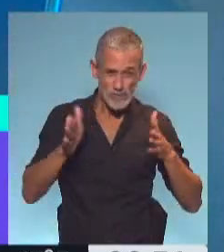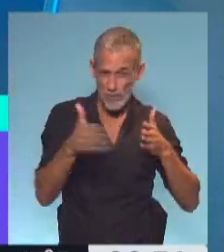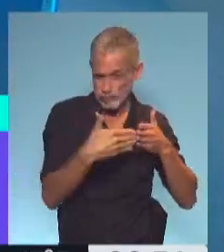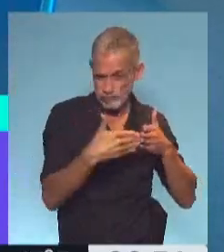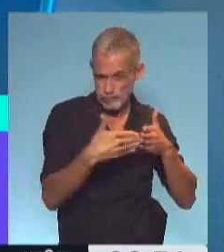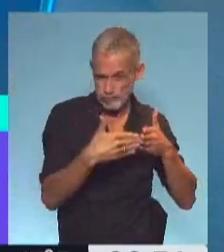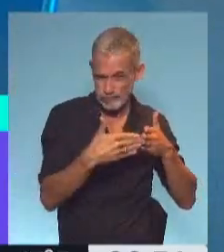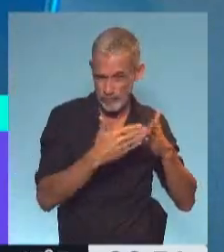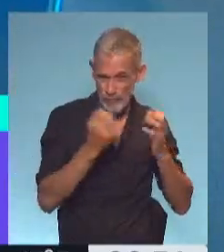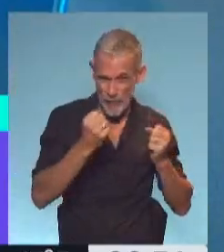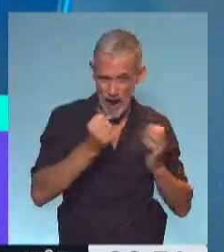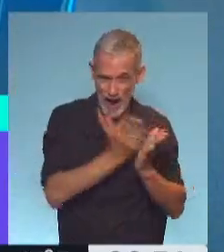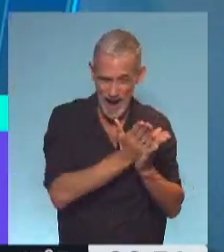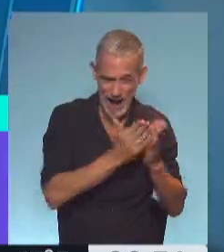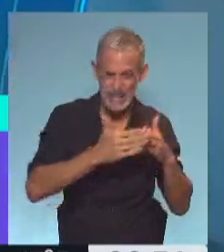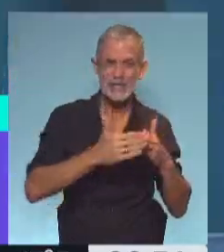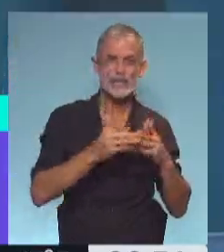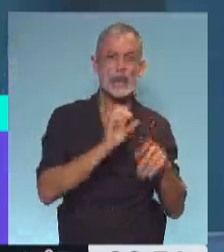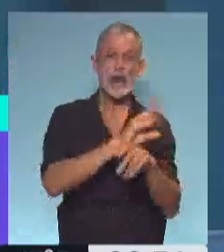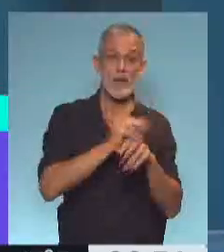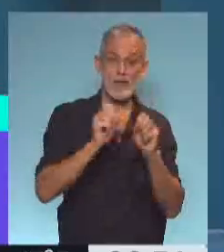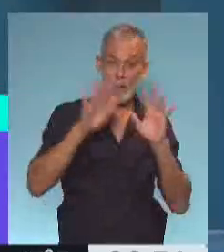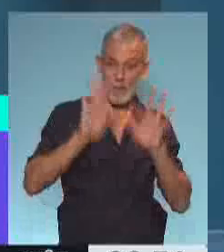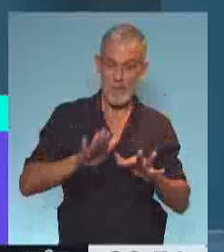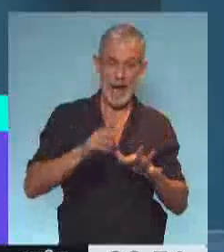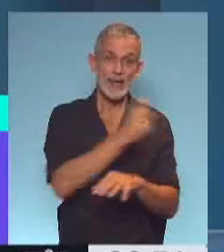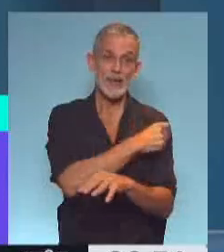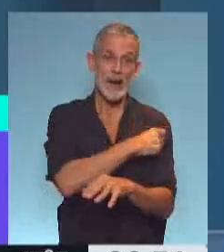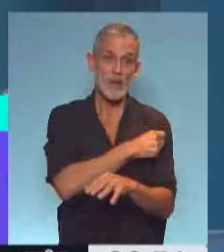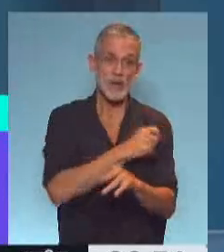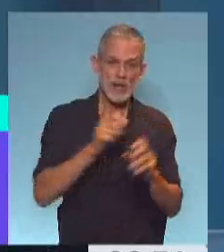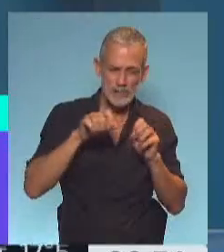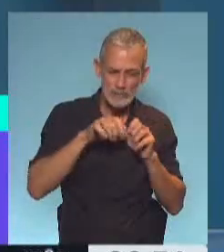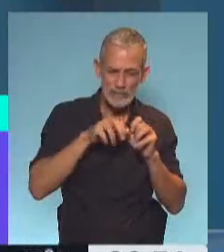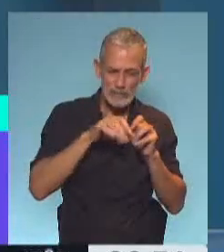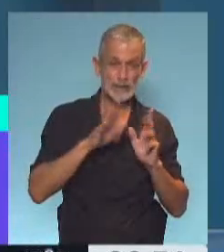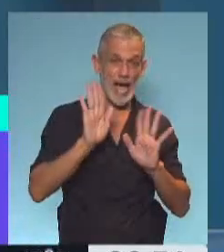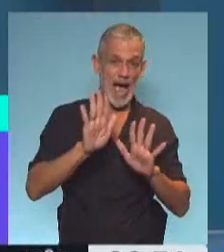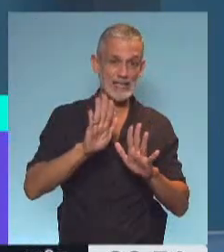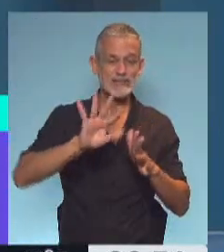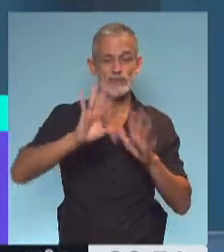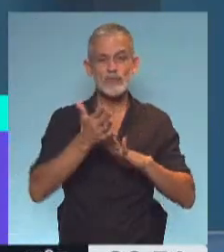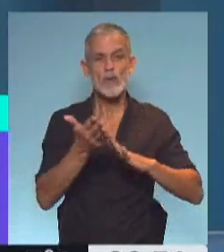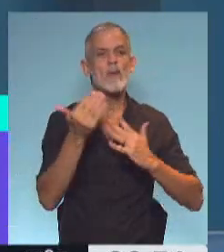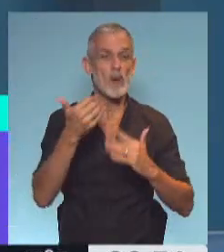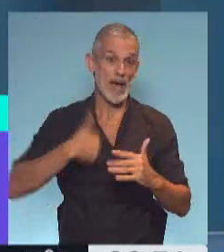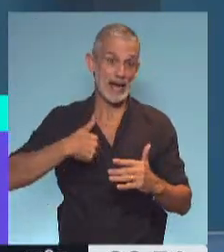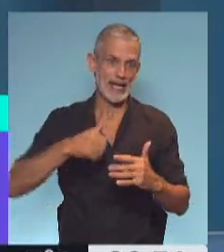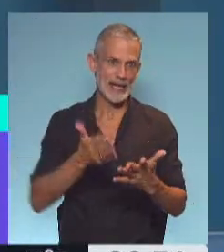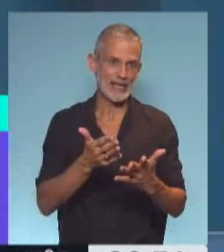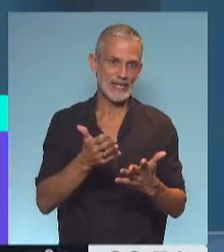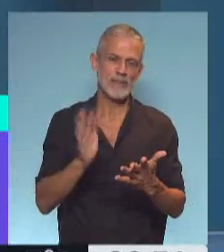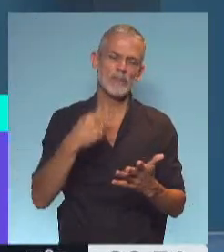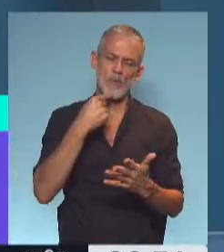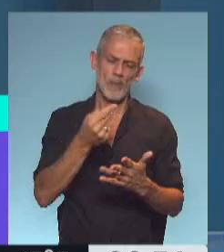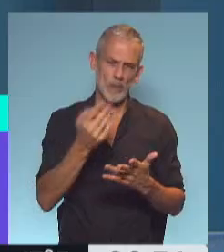darle tiempo a que el virus pare y que las vacunas hagan su efecto. ¿Sería ese en Argentina? ¿Sabes por qué te lo pregunto?